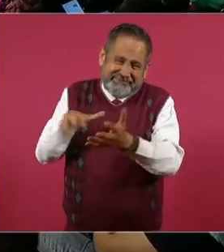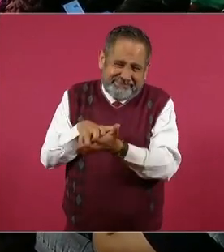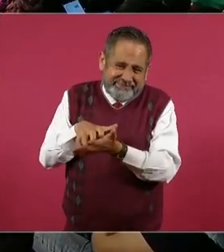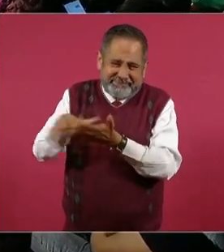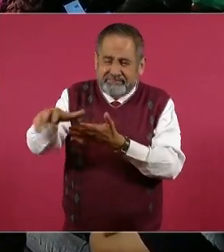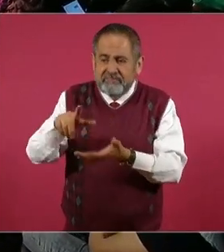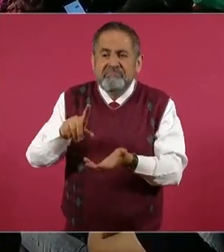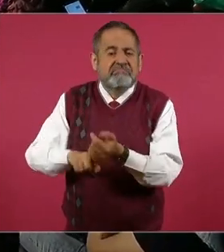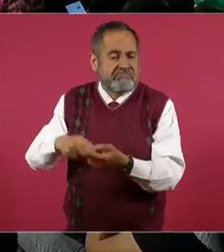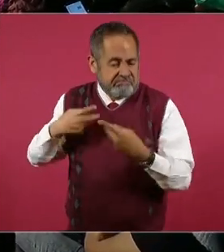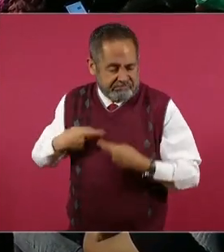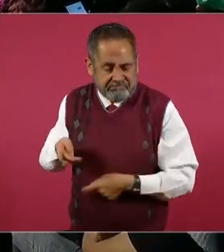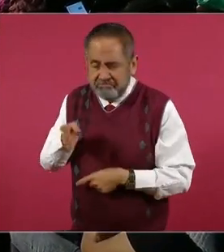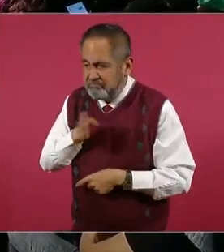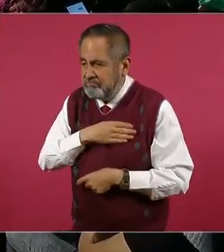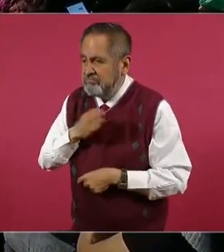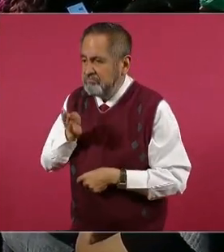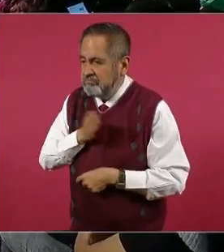que lo malo que puede